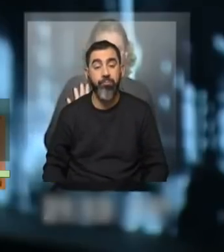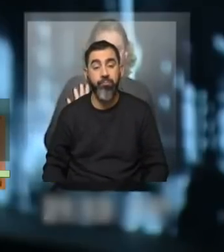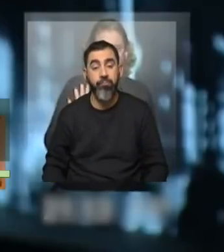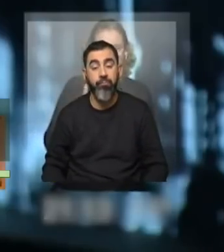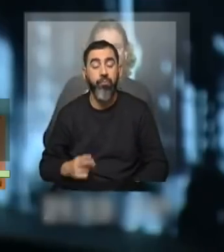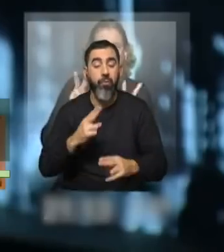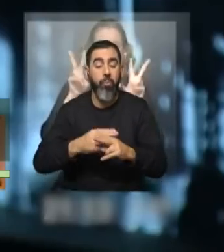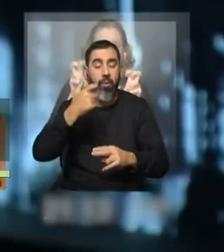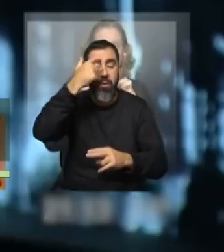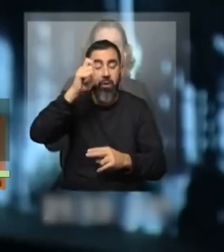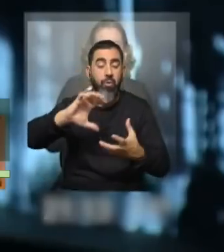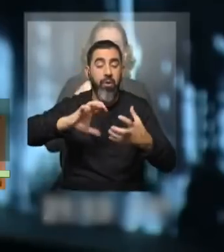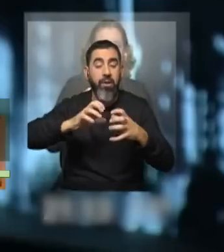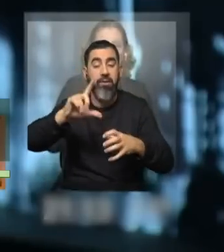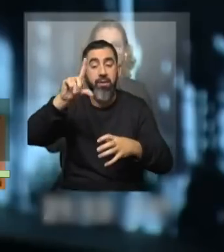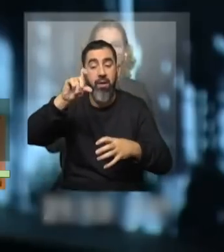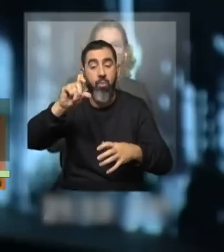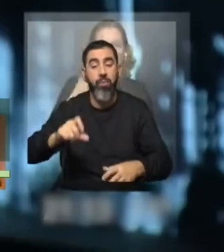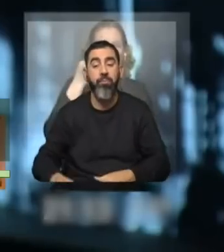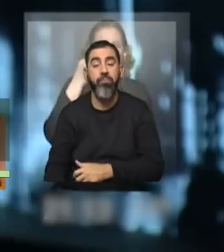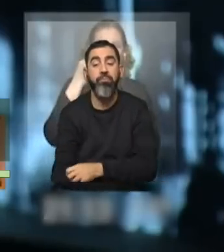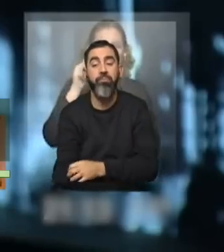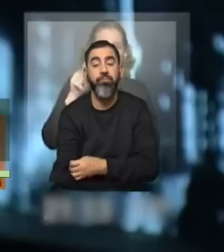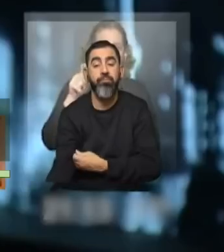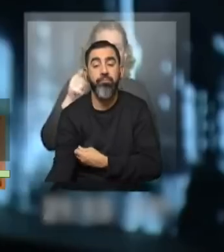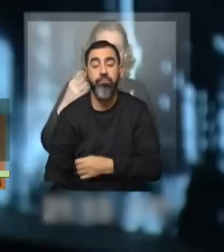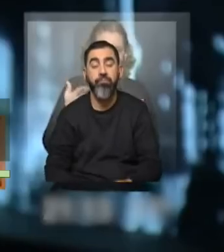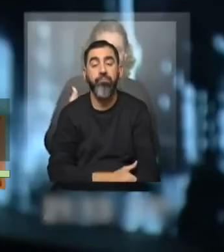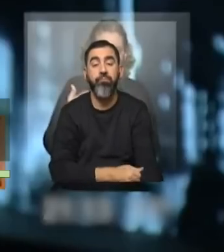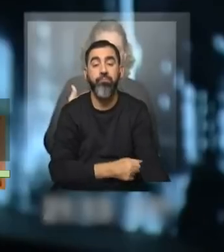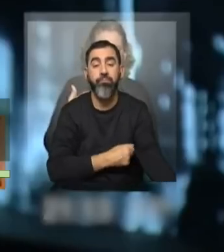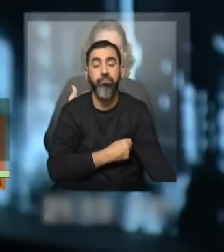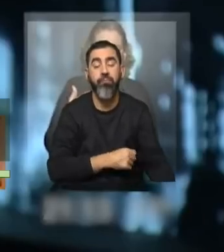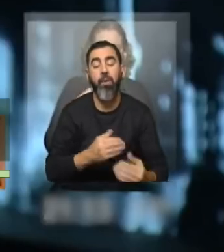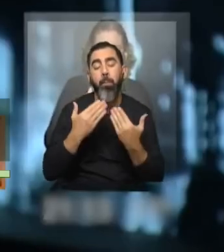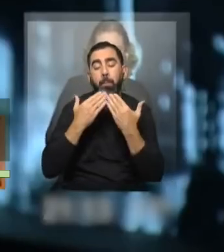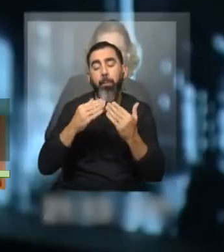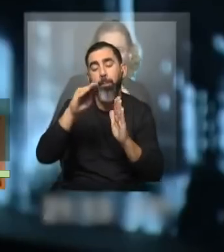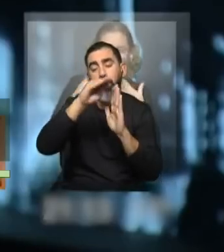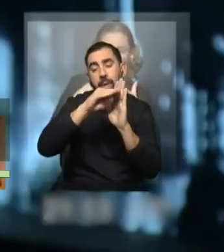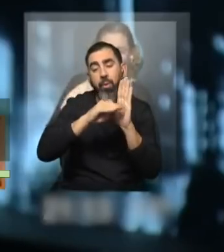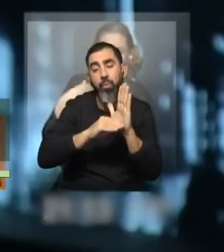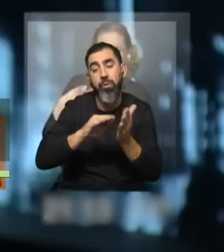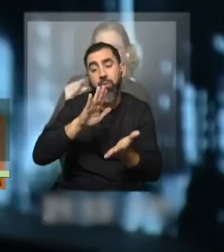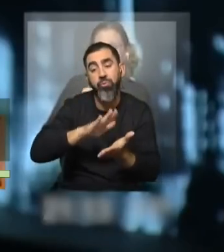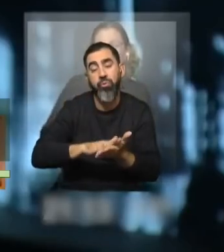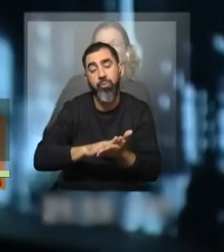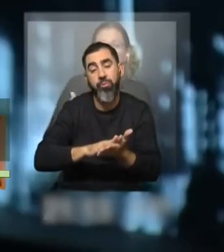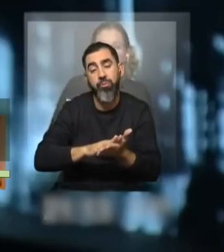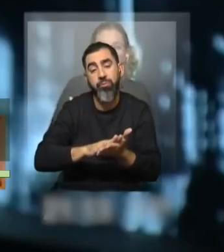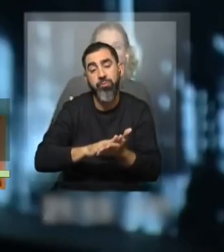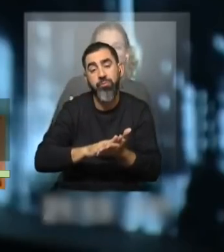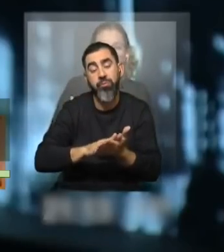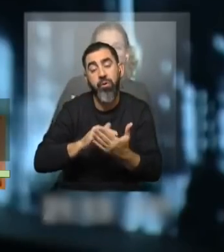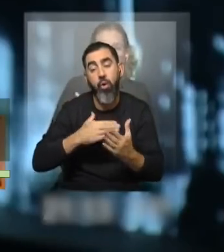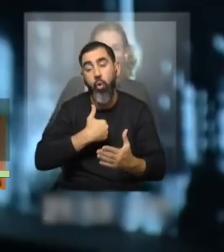nombre técnico se llama crisis hídrica, bueno, que es parte de una batería de preguntas sobre, bueno, el